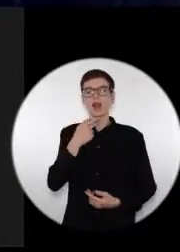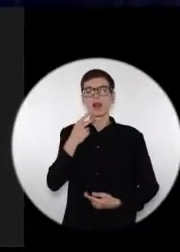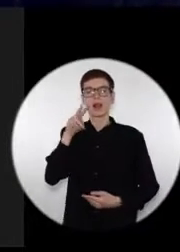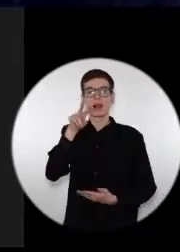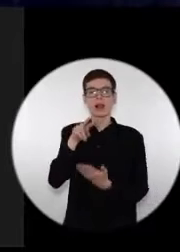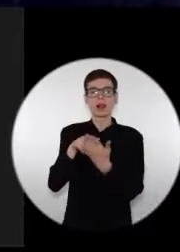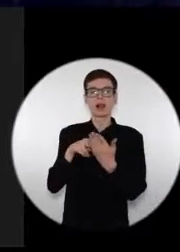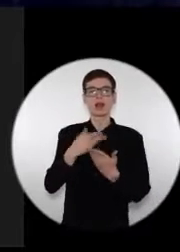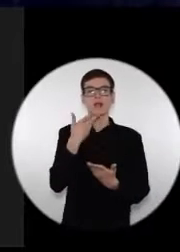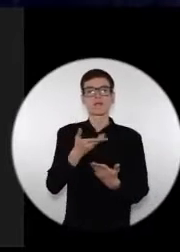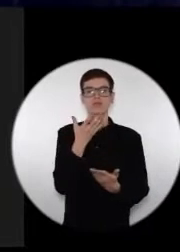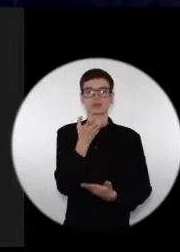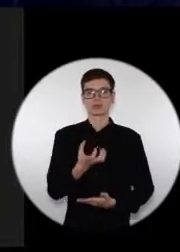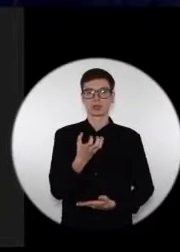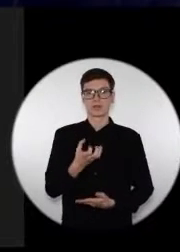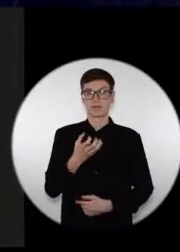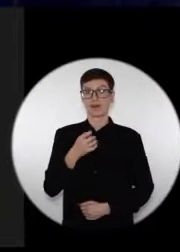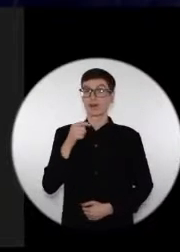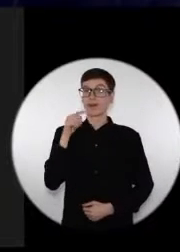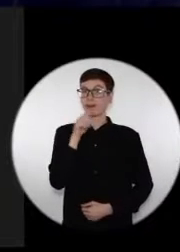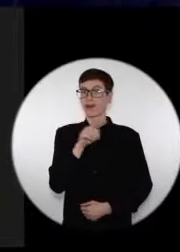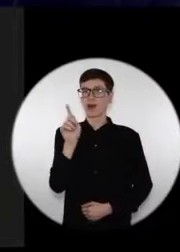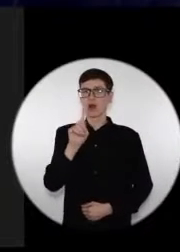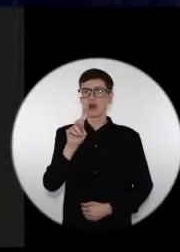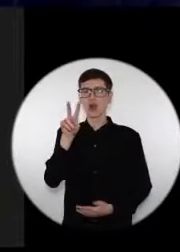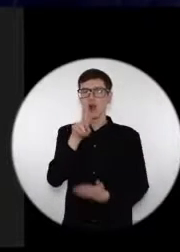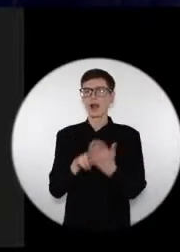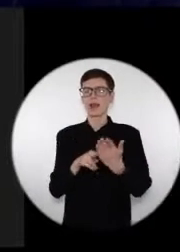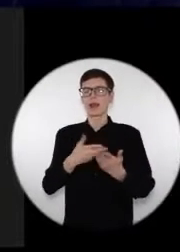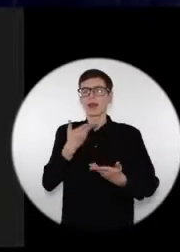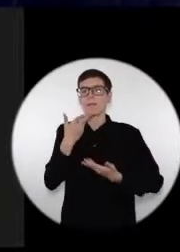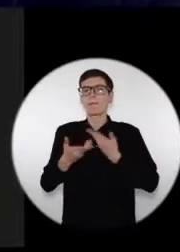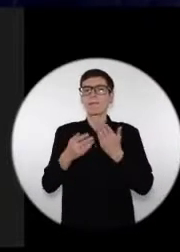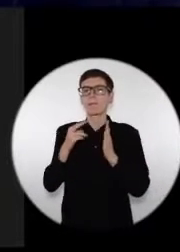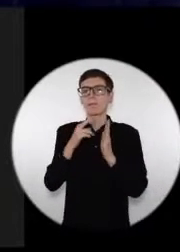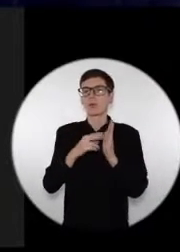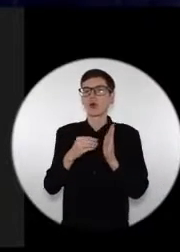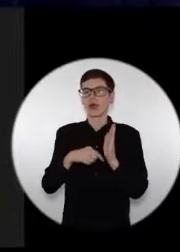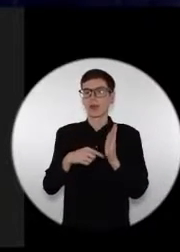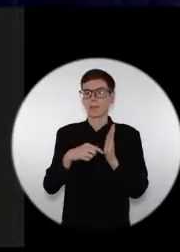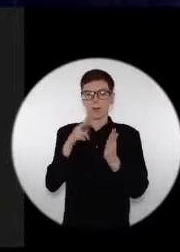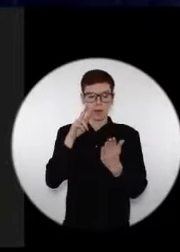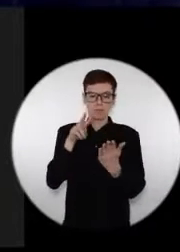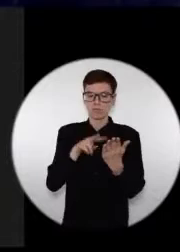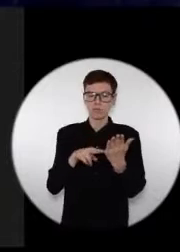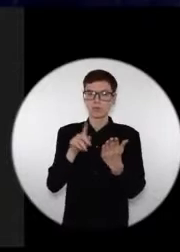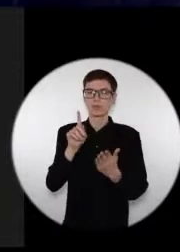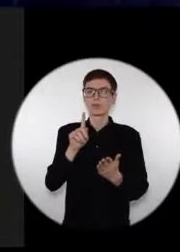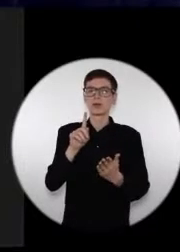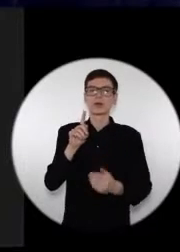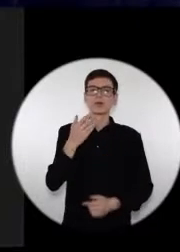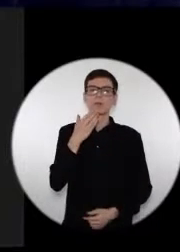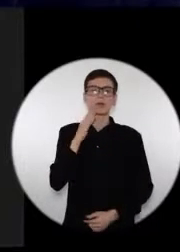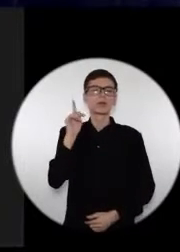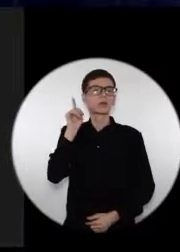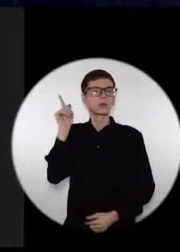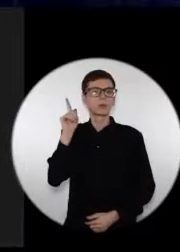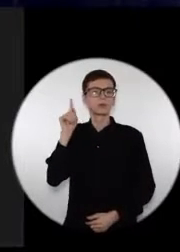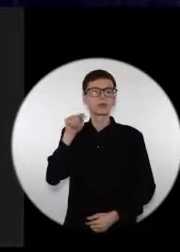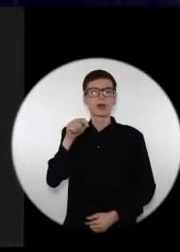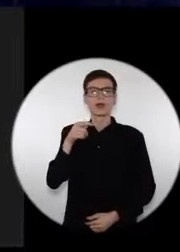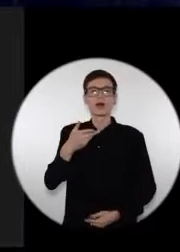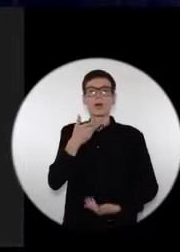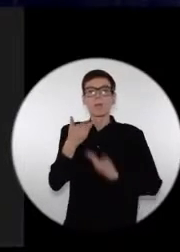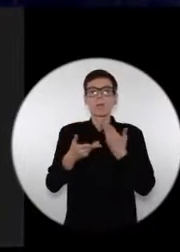va haciendo en su lectura el no leyó el poema no no no creo que haya escuchado la